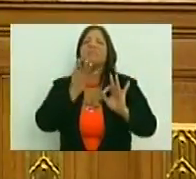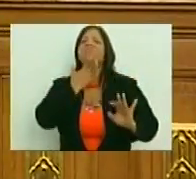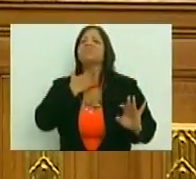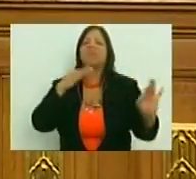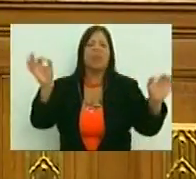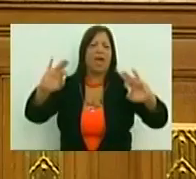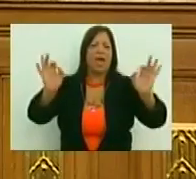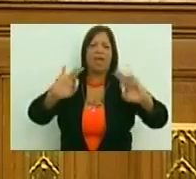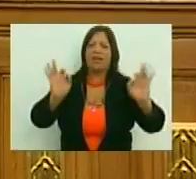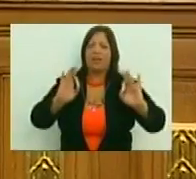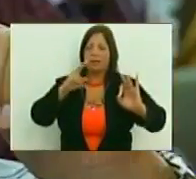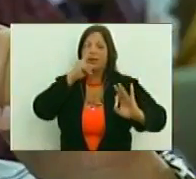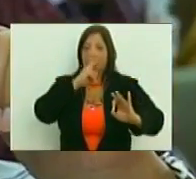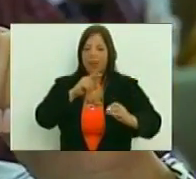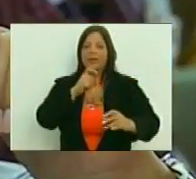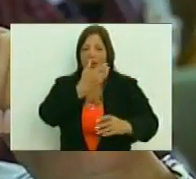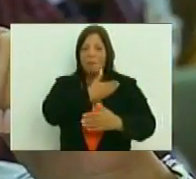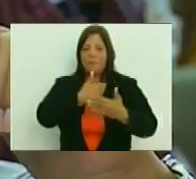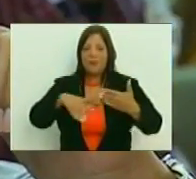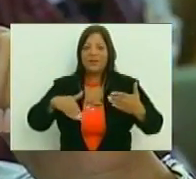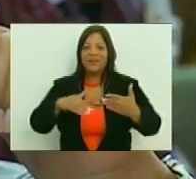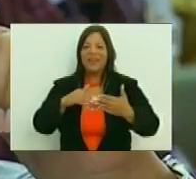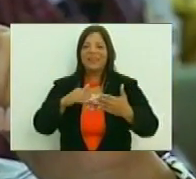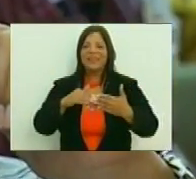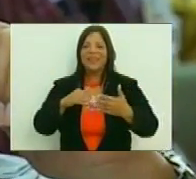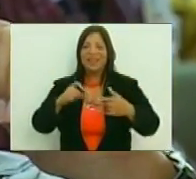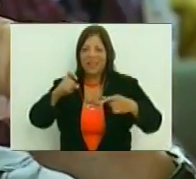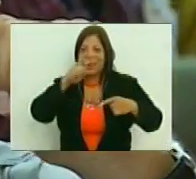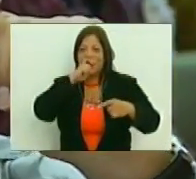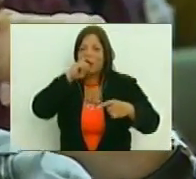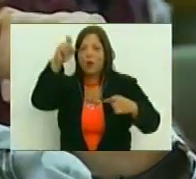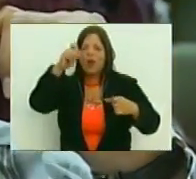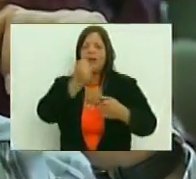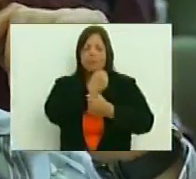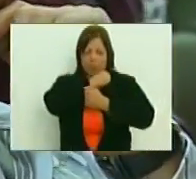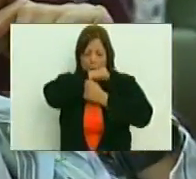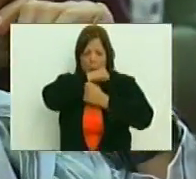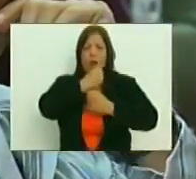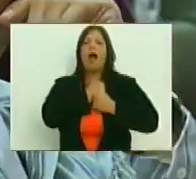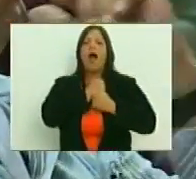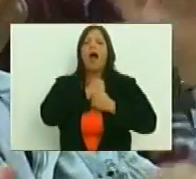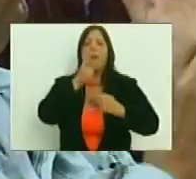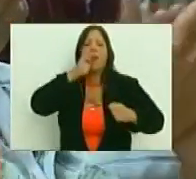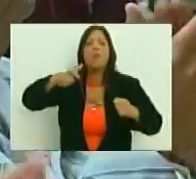ambiciones. Ese es Nicolás Maduro. Nicolás Maduro es el hombre que quiere a ese pueblo venezolano.